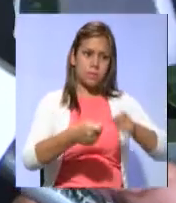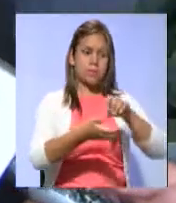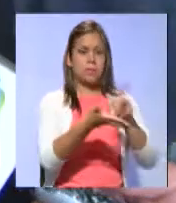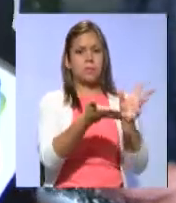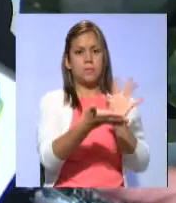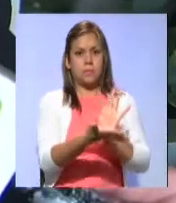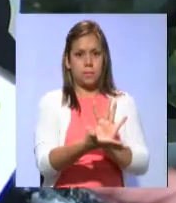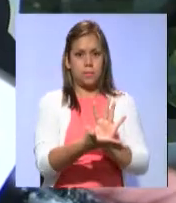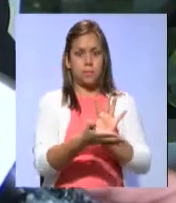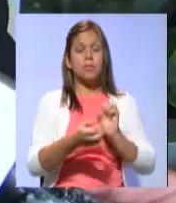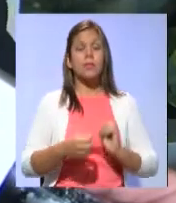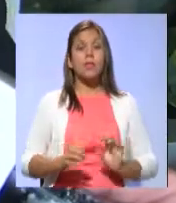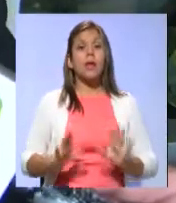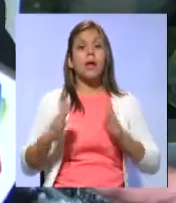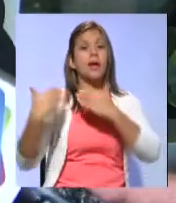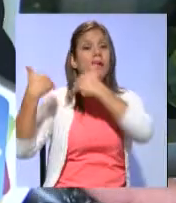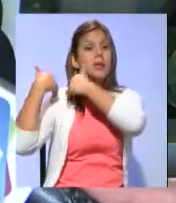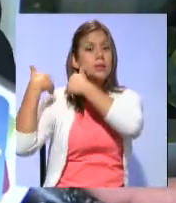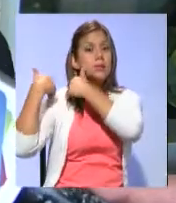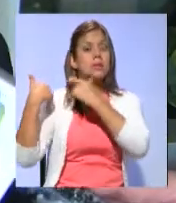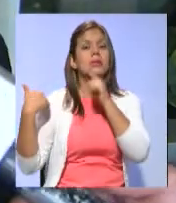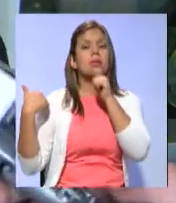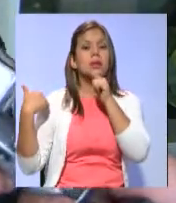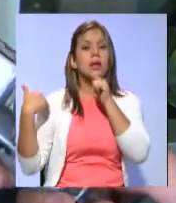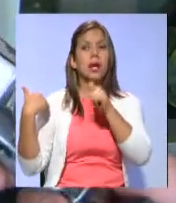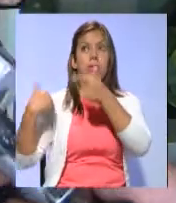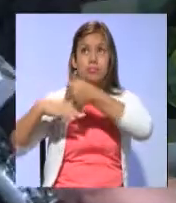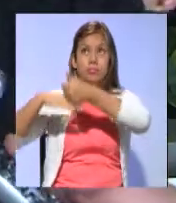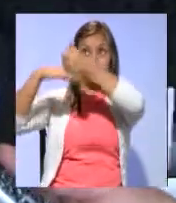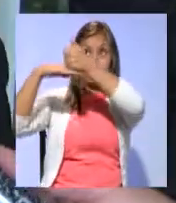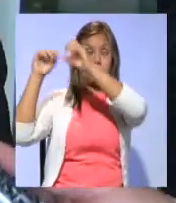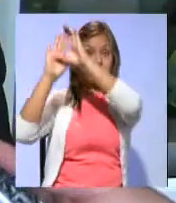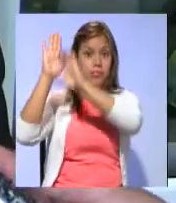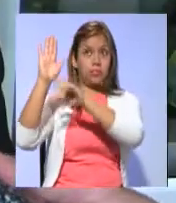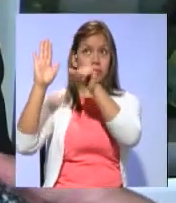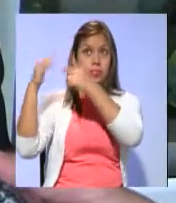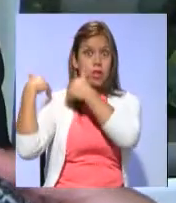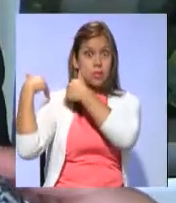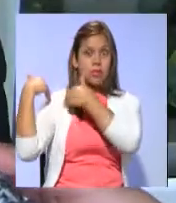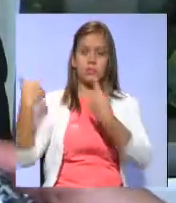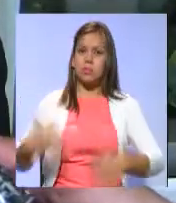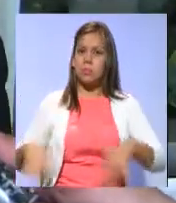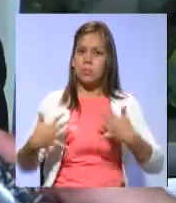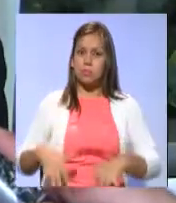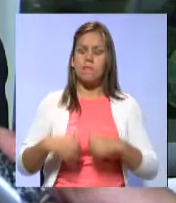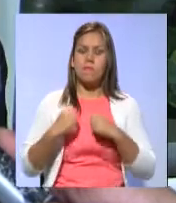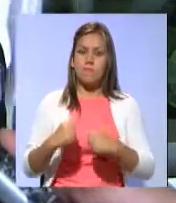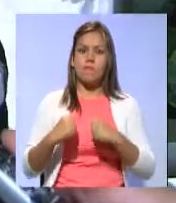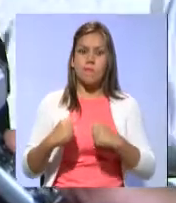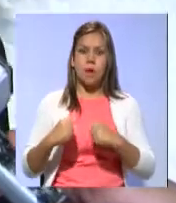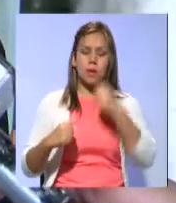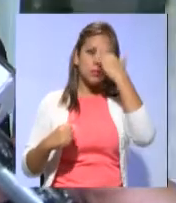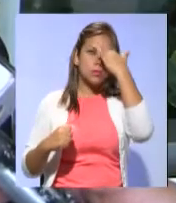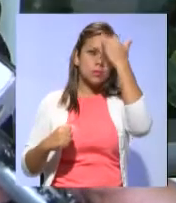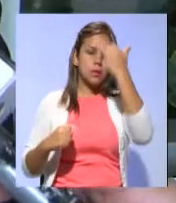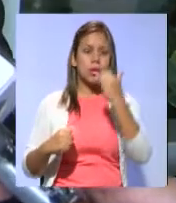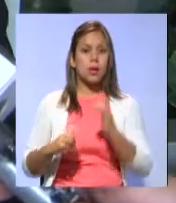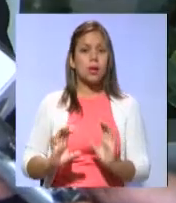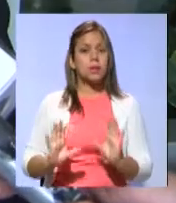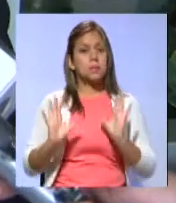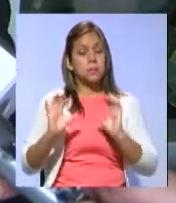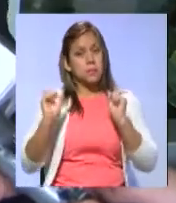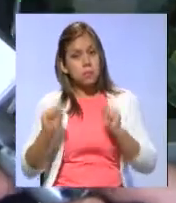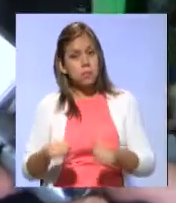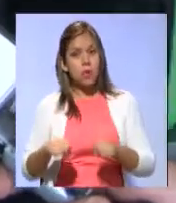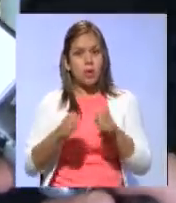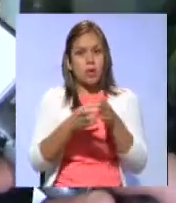Ahora, la responsabilidad que tiene en este momento la Corte Constitucional es fundamental. Y creo que él podría omitir